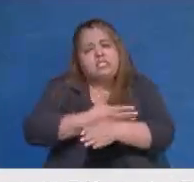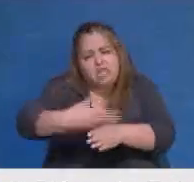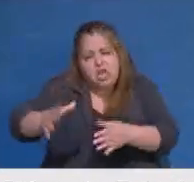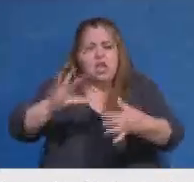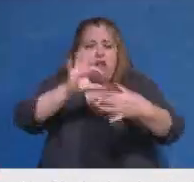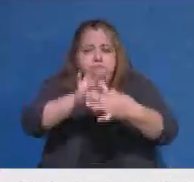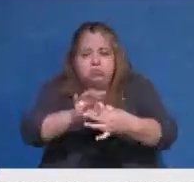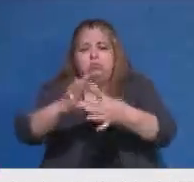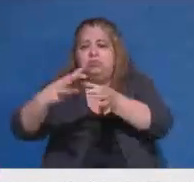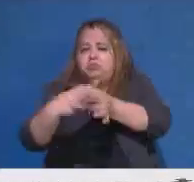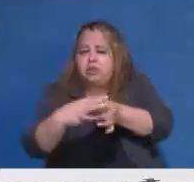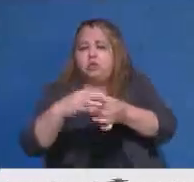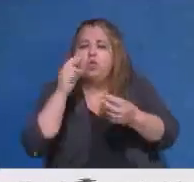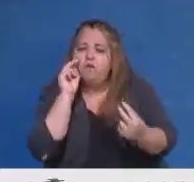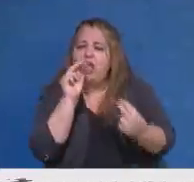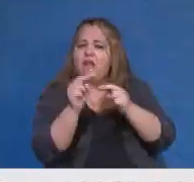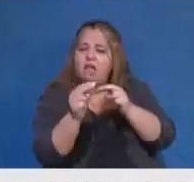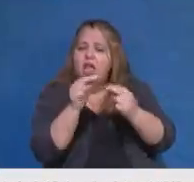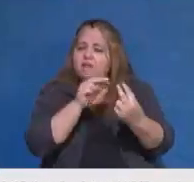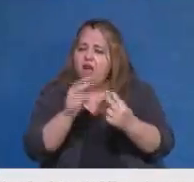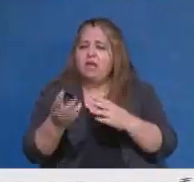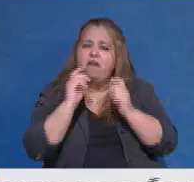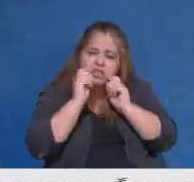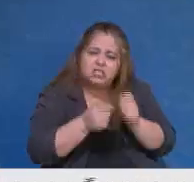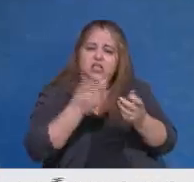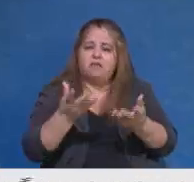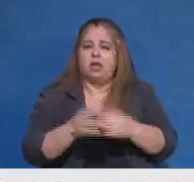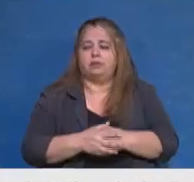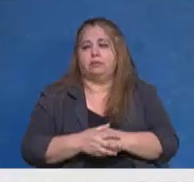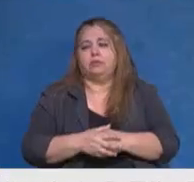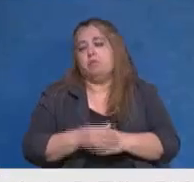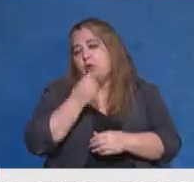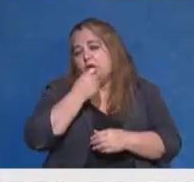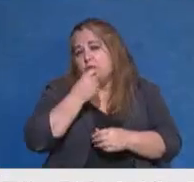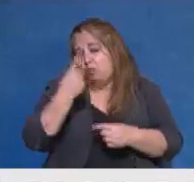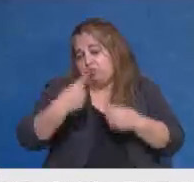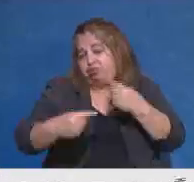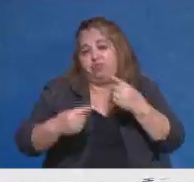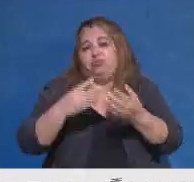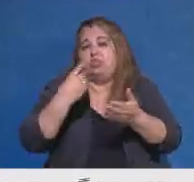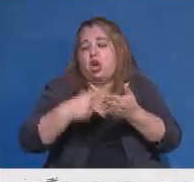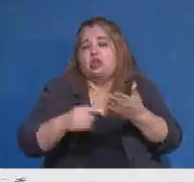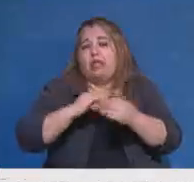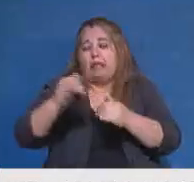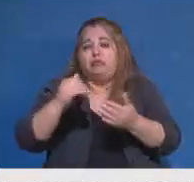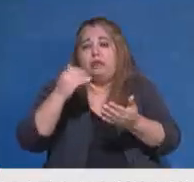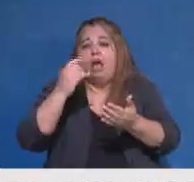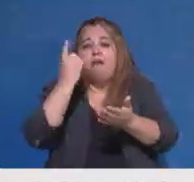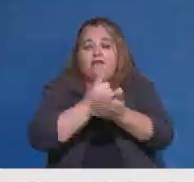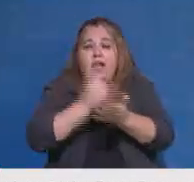raíz de una denuncia, en varias situaciones son falsas, una vez que está judicializado el